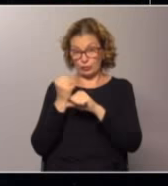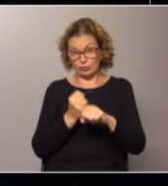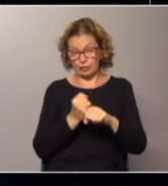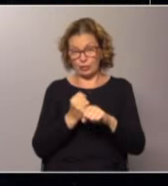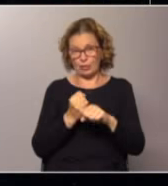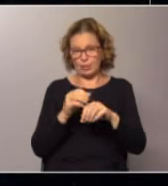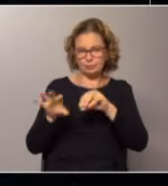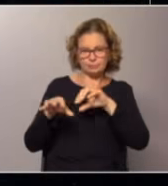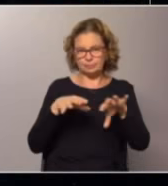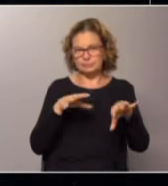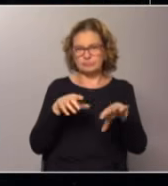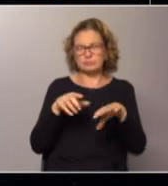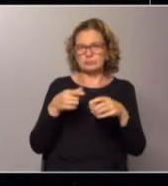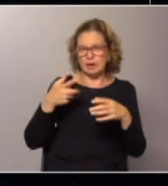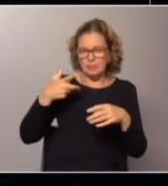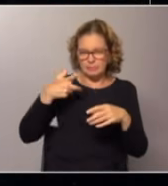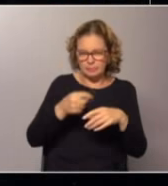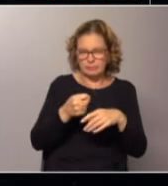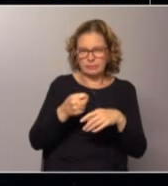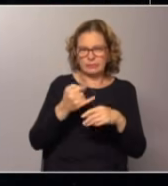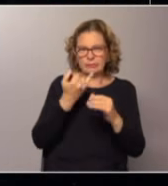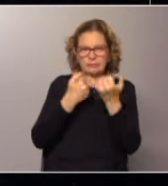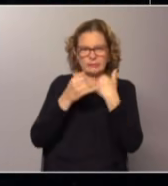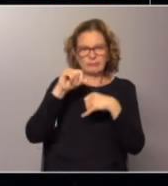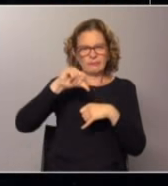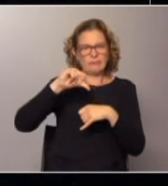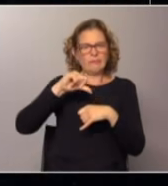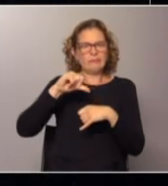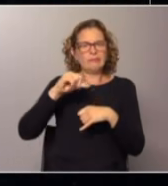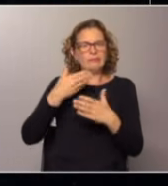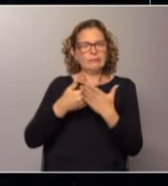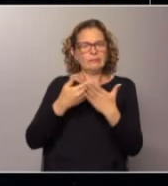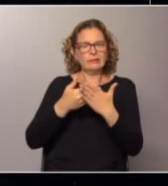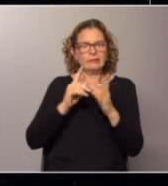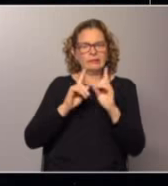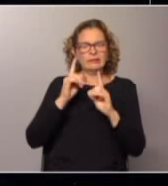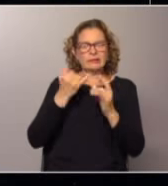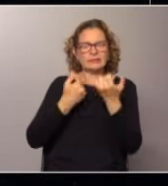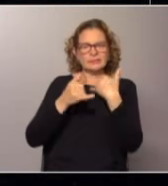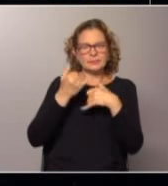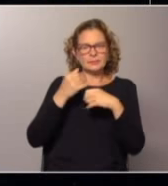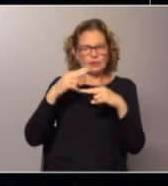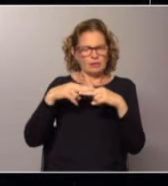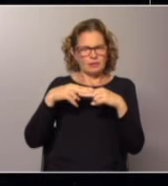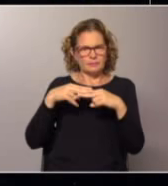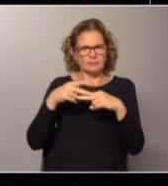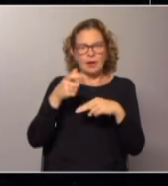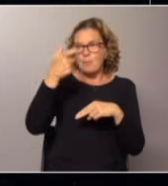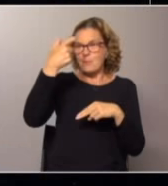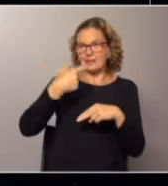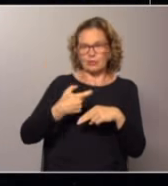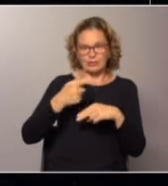descentralizada para inyectar desinformación porque a veces se habla de la desinformación como si fuera un fenómeno en las redes no hay actores